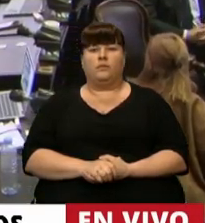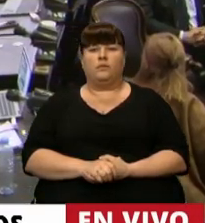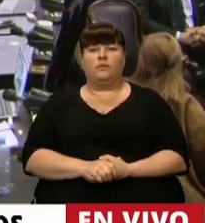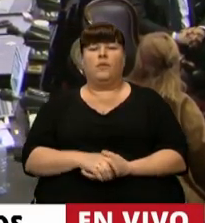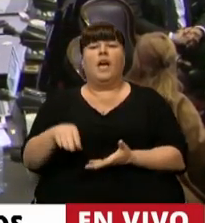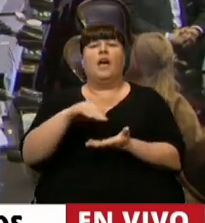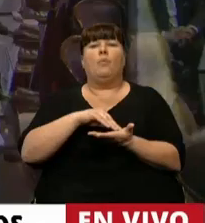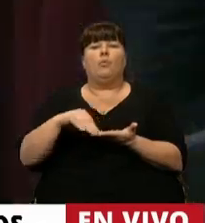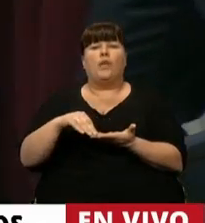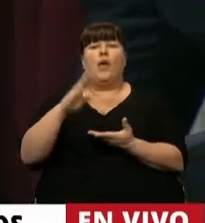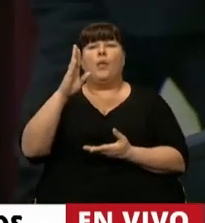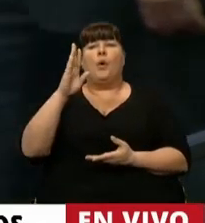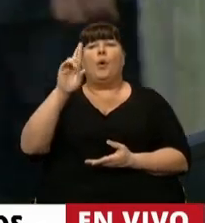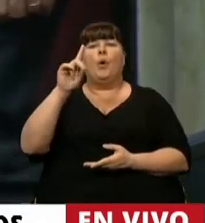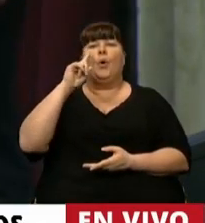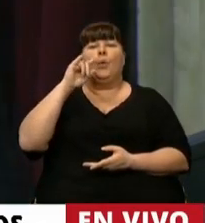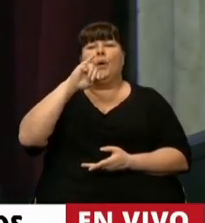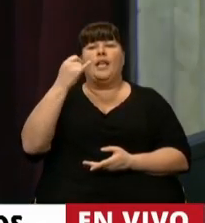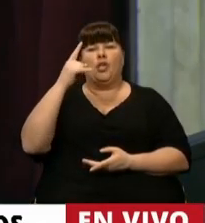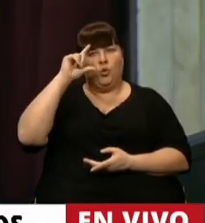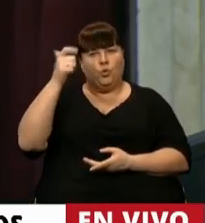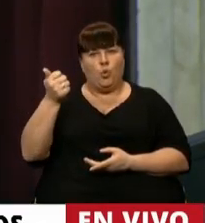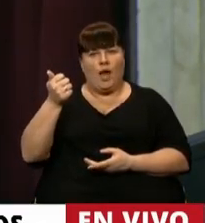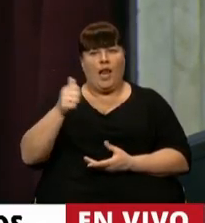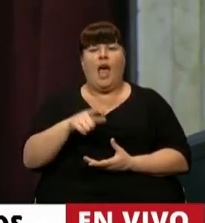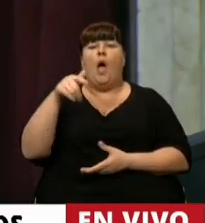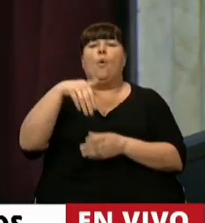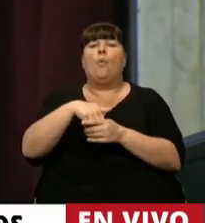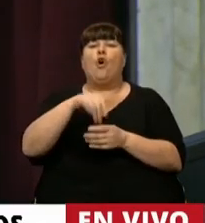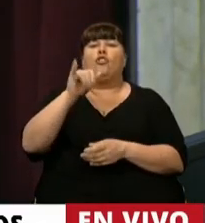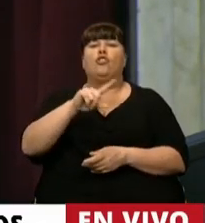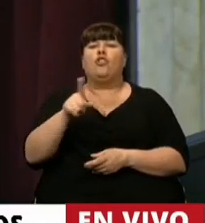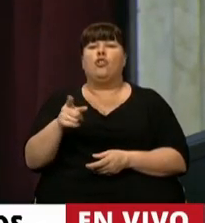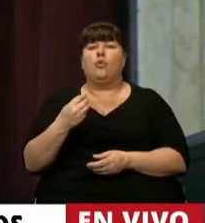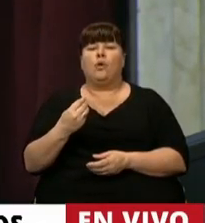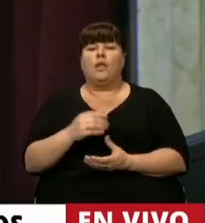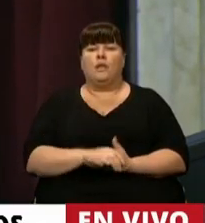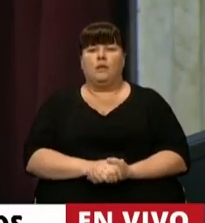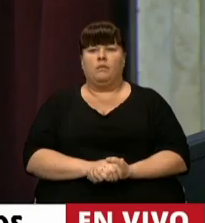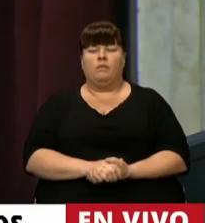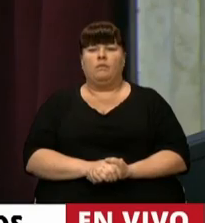diputado brizuela del moral eduardo el sentido de su voto